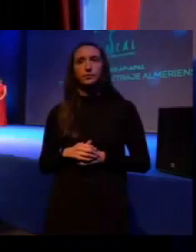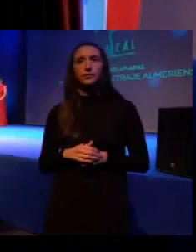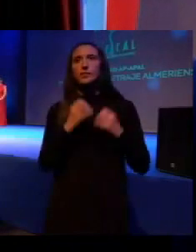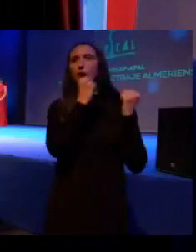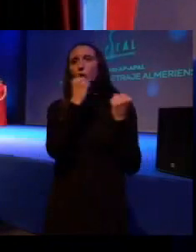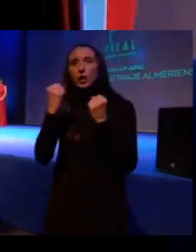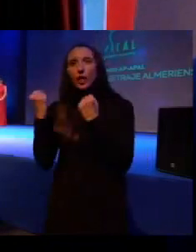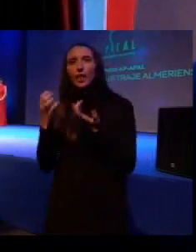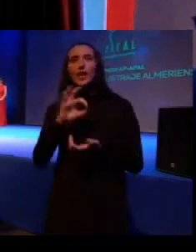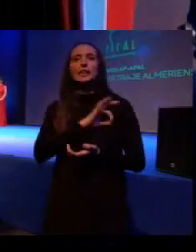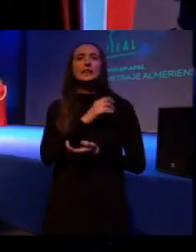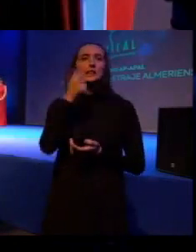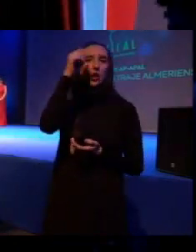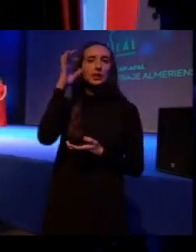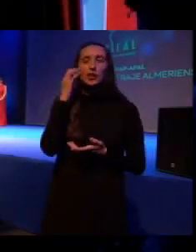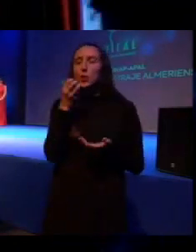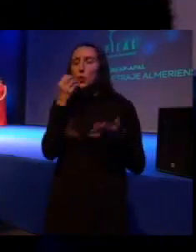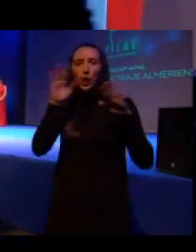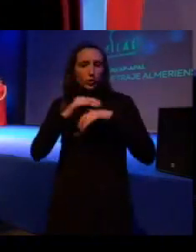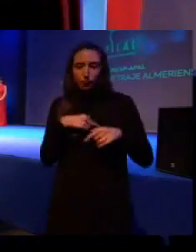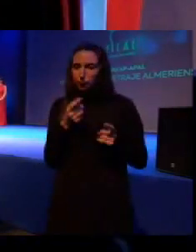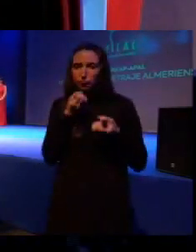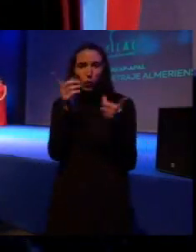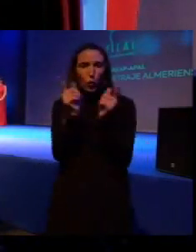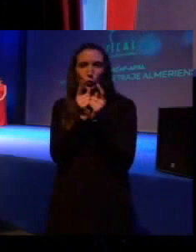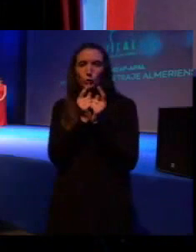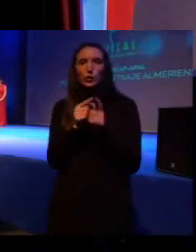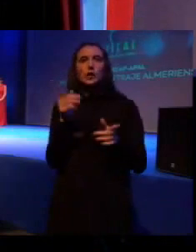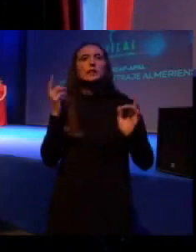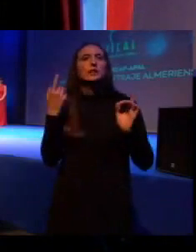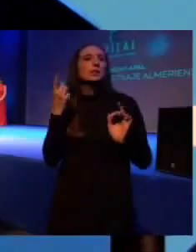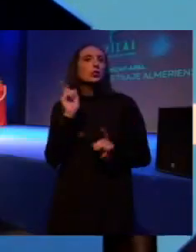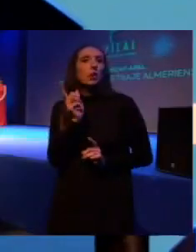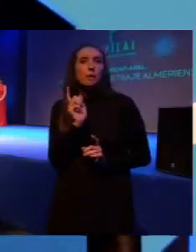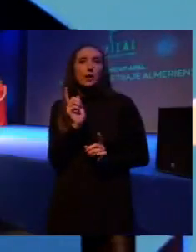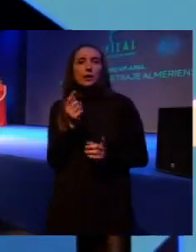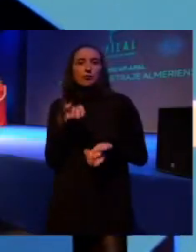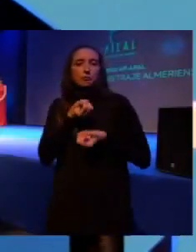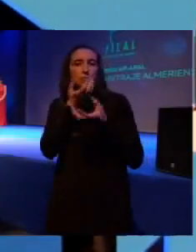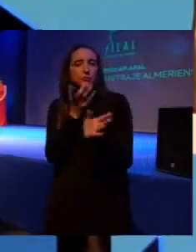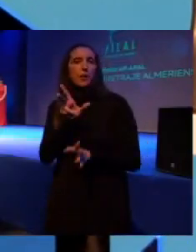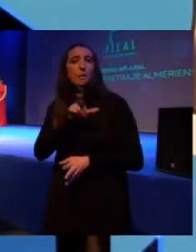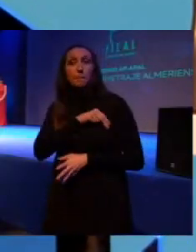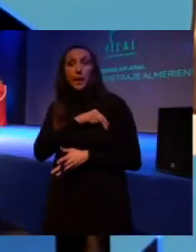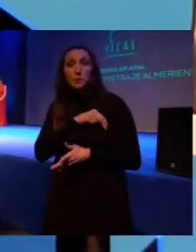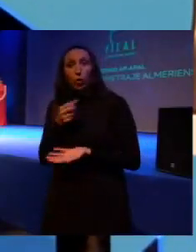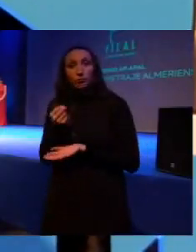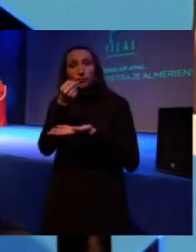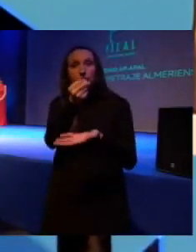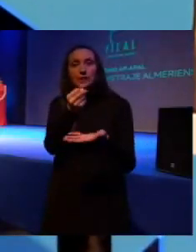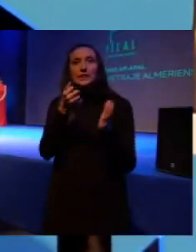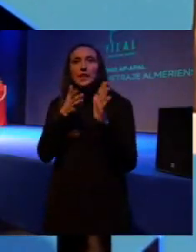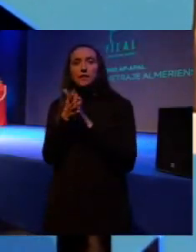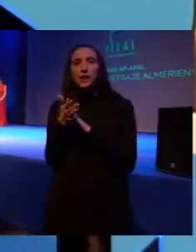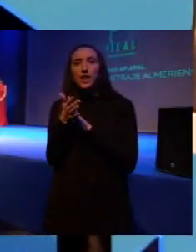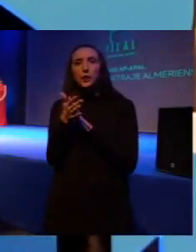Autoridades, señoras, señores, buenas noches. Voy a ser brevísimo, simplemente decir que el premio que vamos a entregar es una